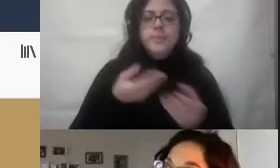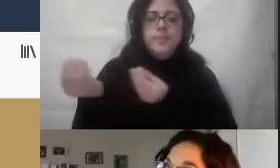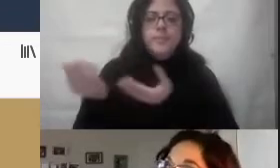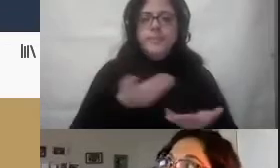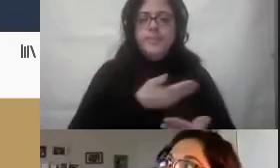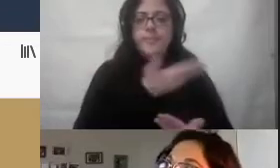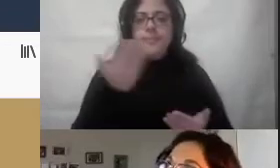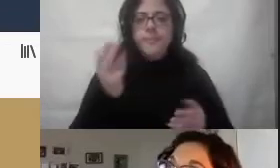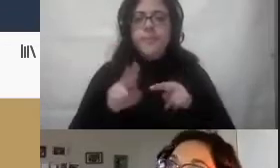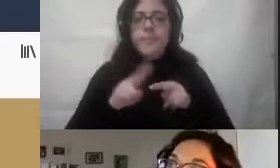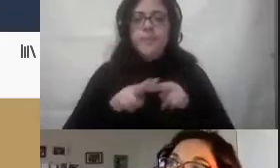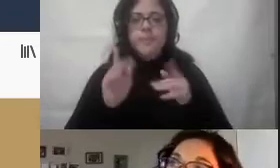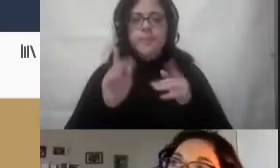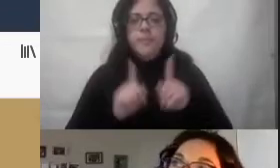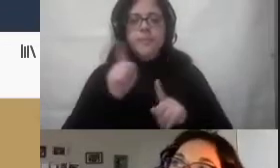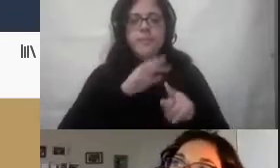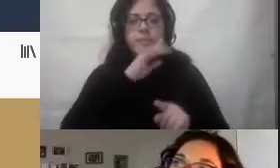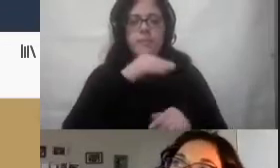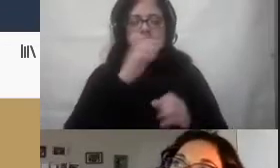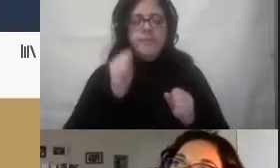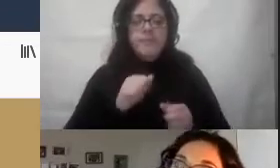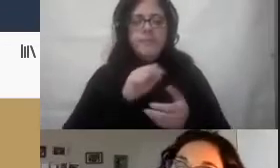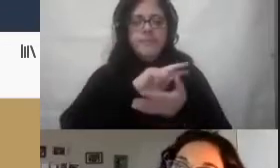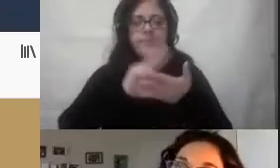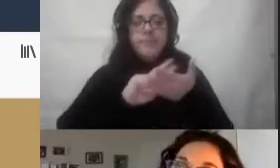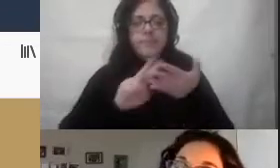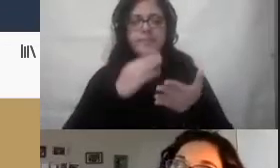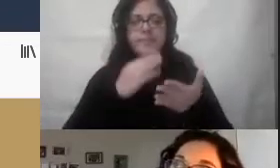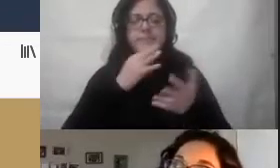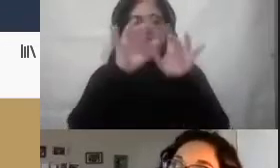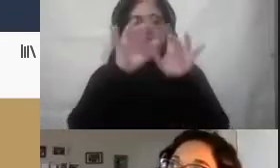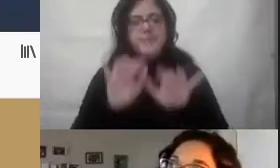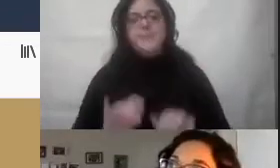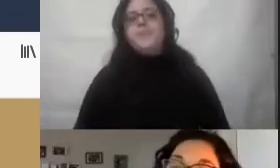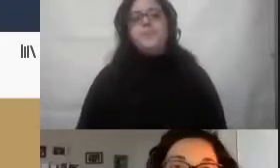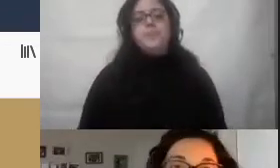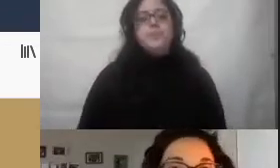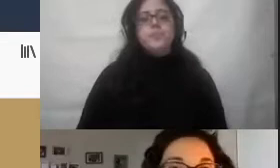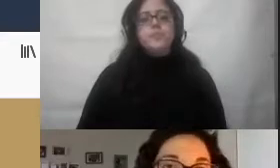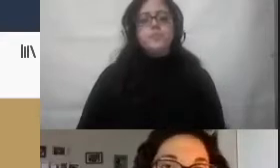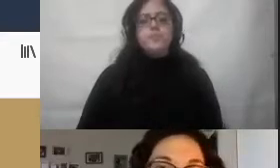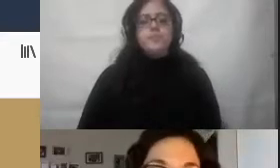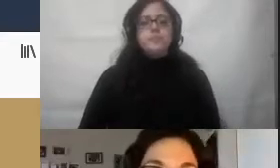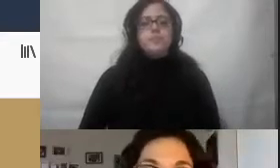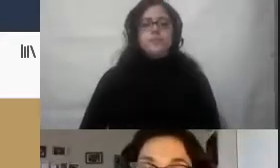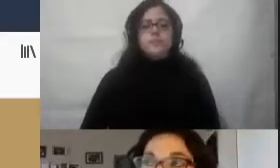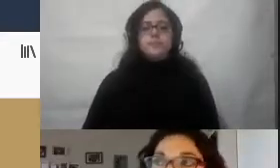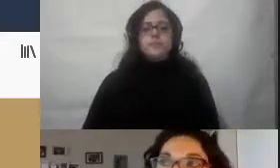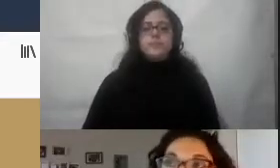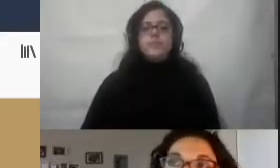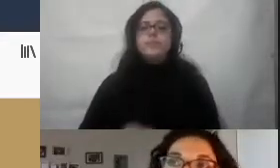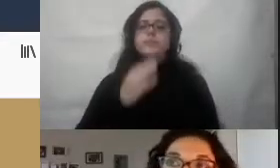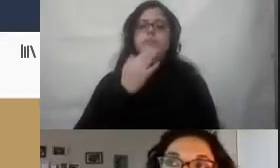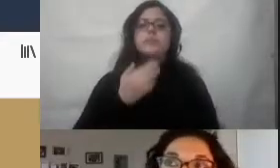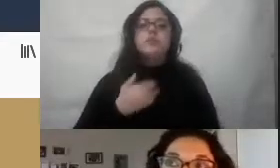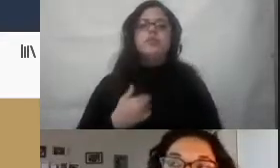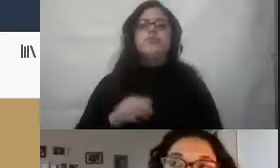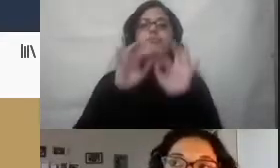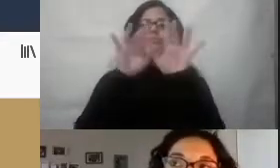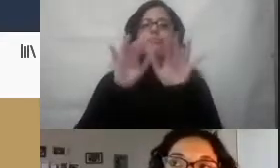unos minutitos para que ustedes puedan leer y puedan completarlo. ¿Ya? Yo voy a hacer el ejercicio también para que